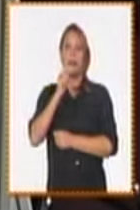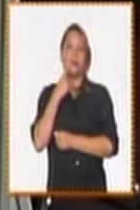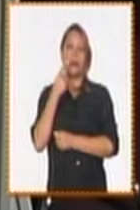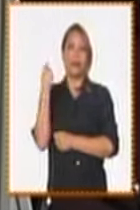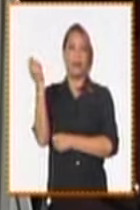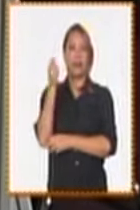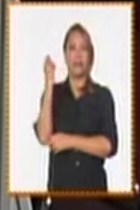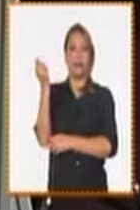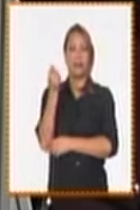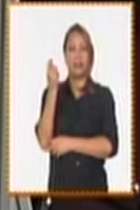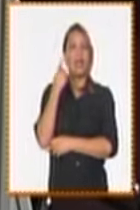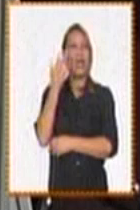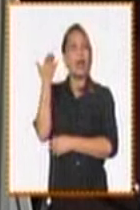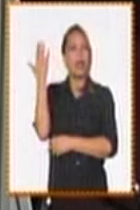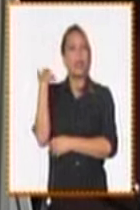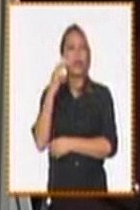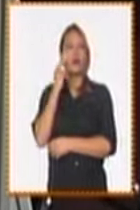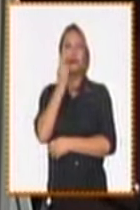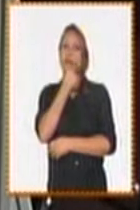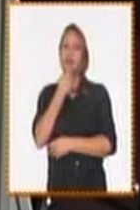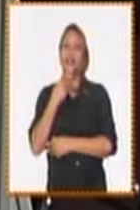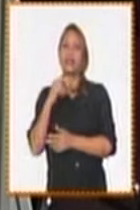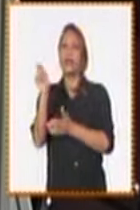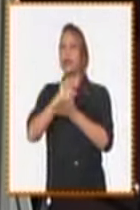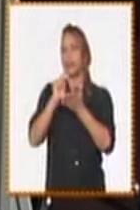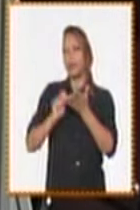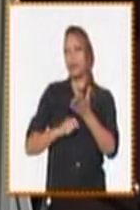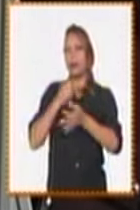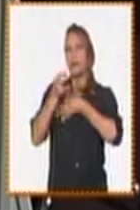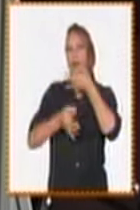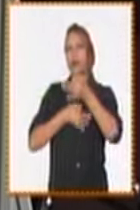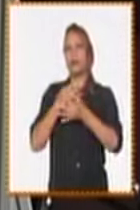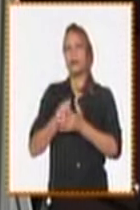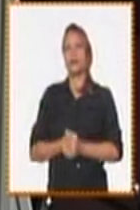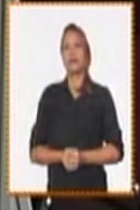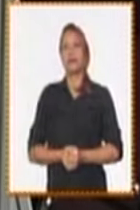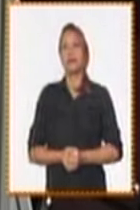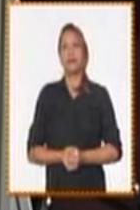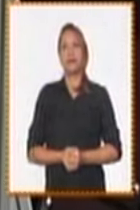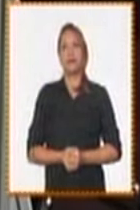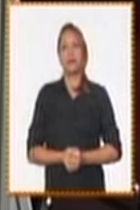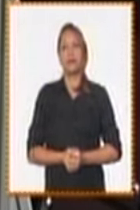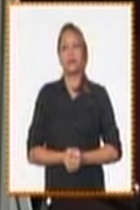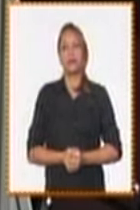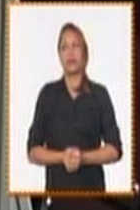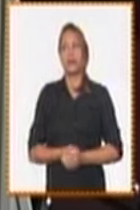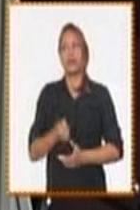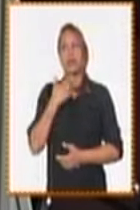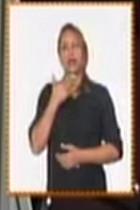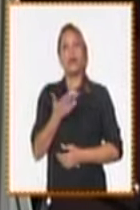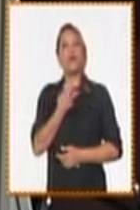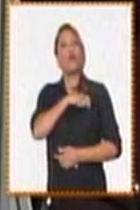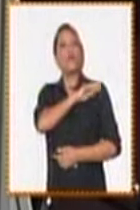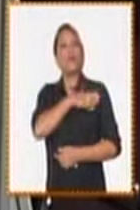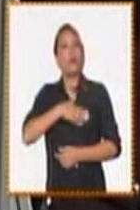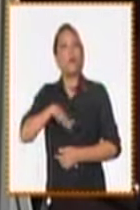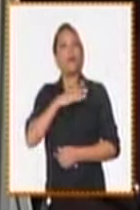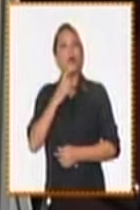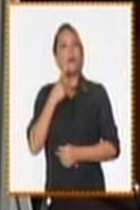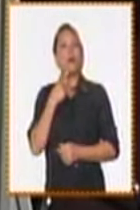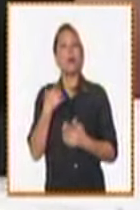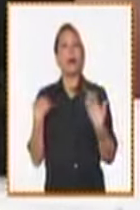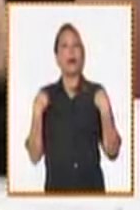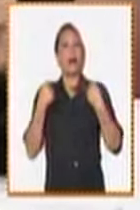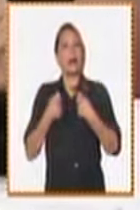del cual José Martí escribiera o dijera, es preciso haberse echado alguna vez un pueblo a los hombros para saber cuál fue la